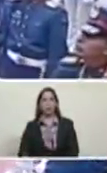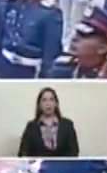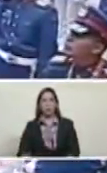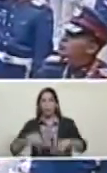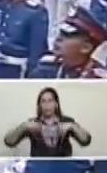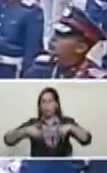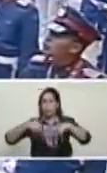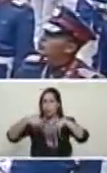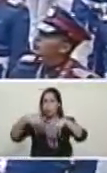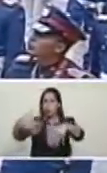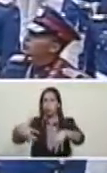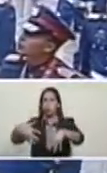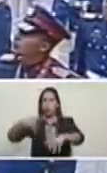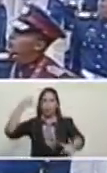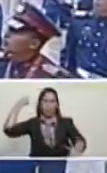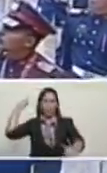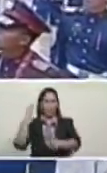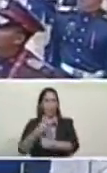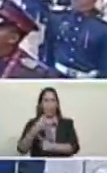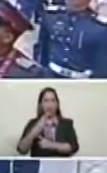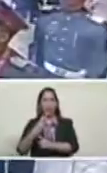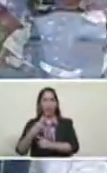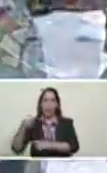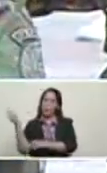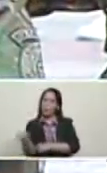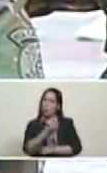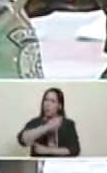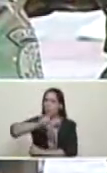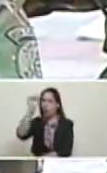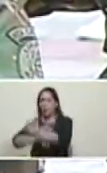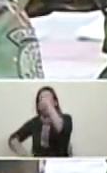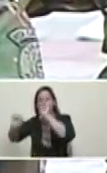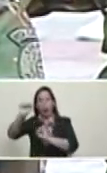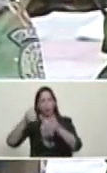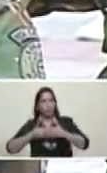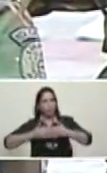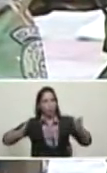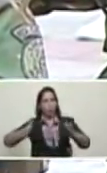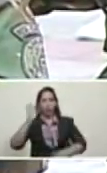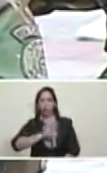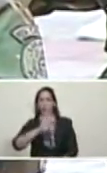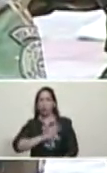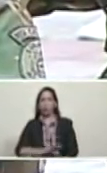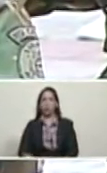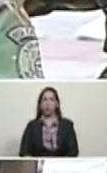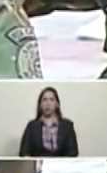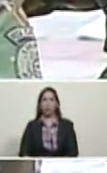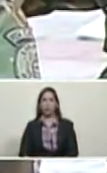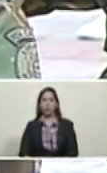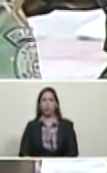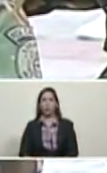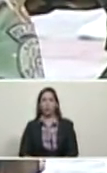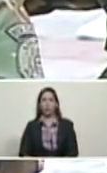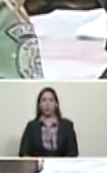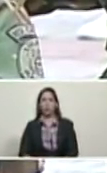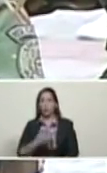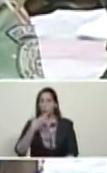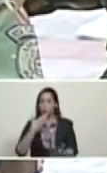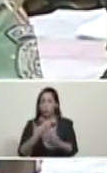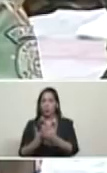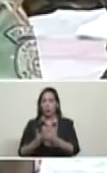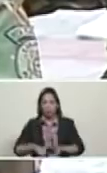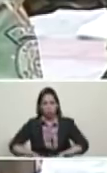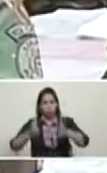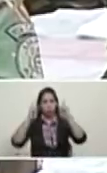militares deberíamos emplear la espada para defender las garantías sociales. Solicito su autorización para